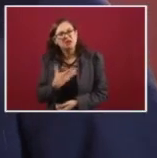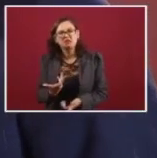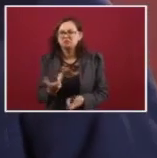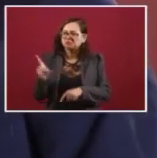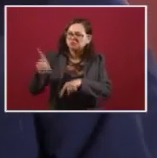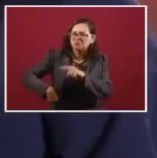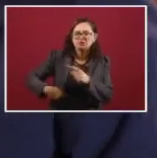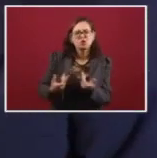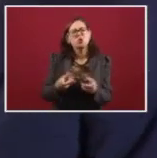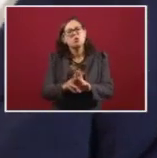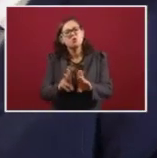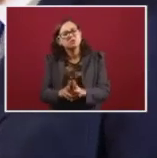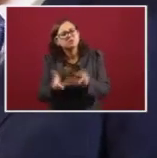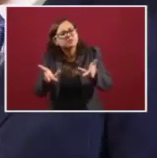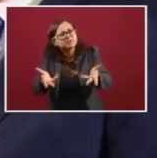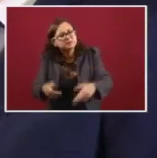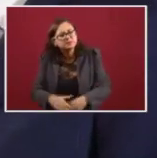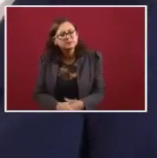Bueno, miren,